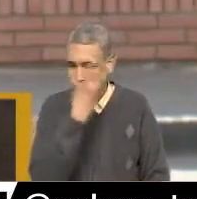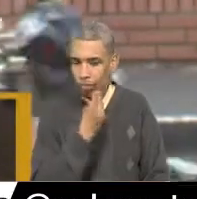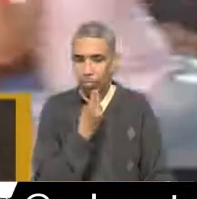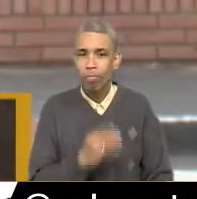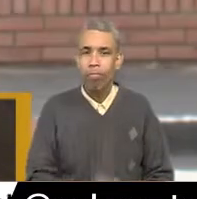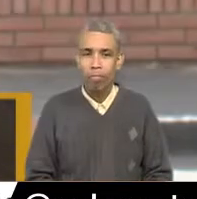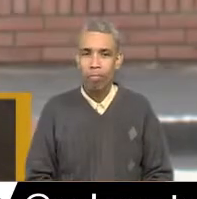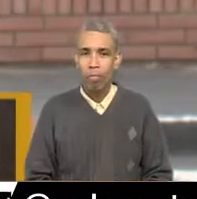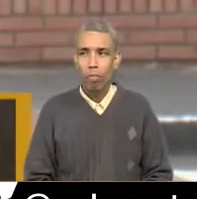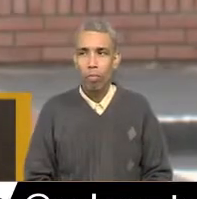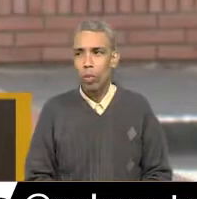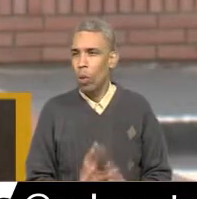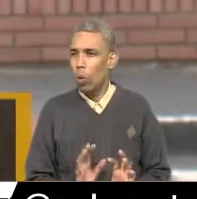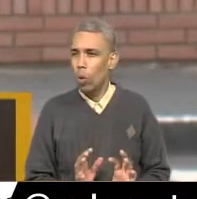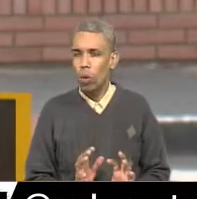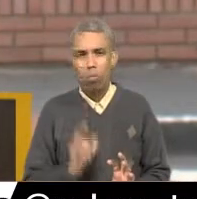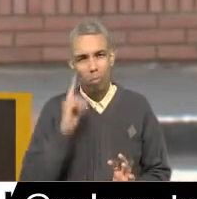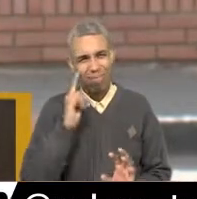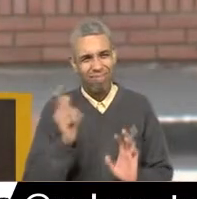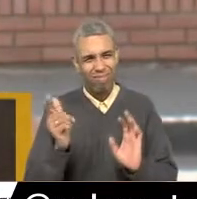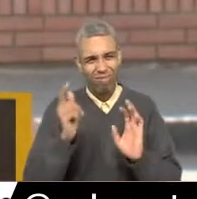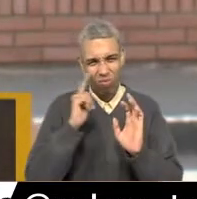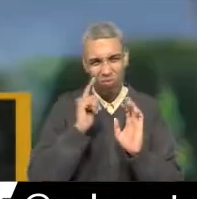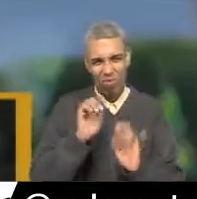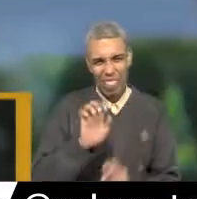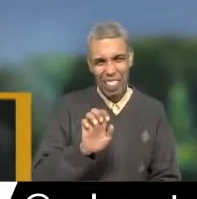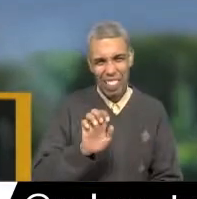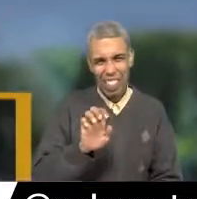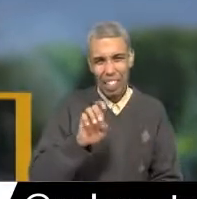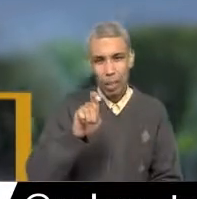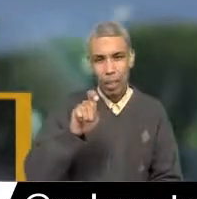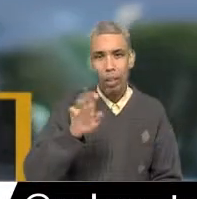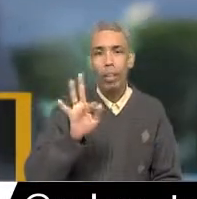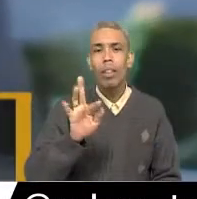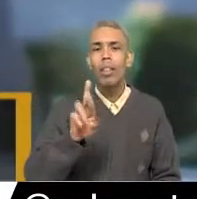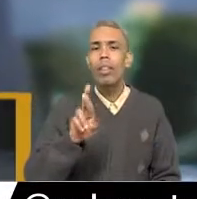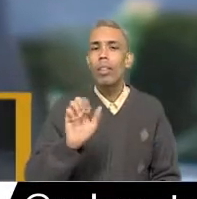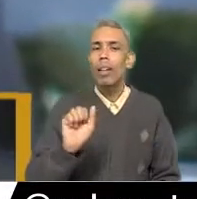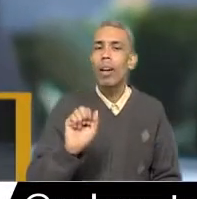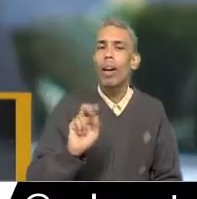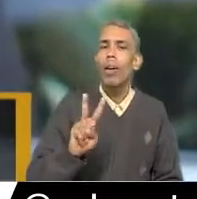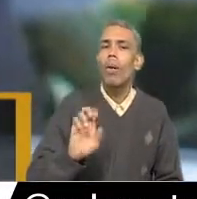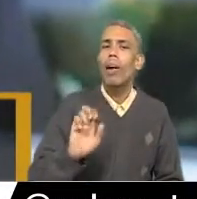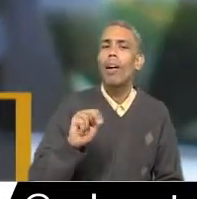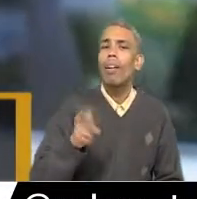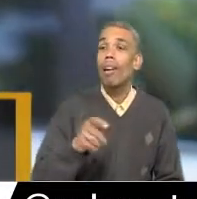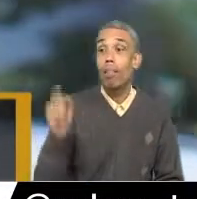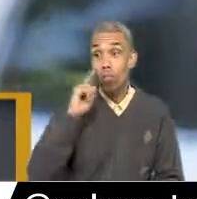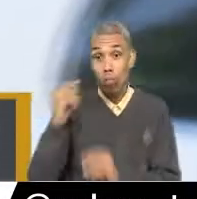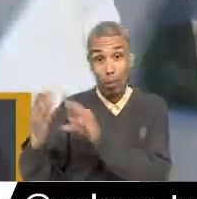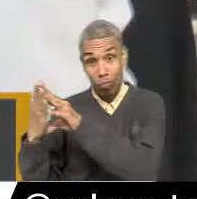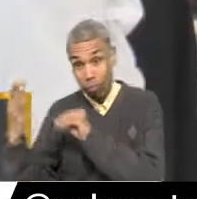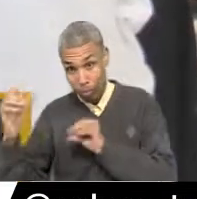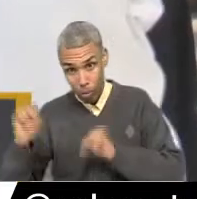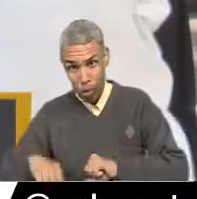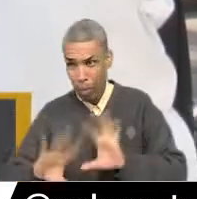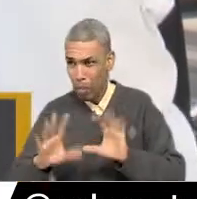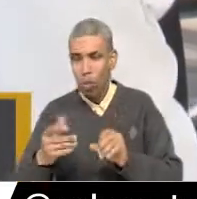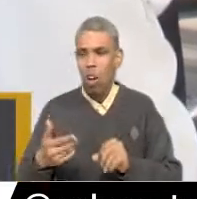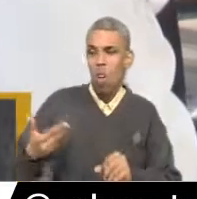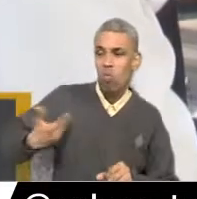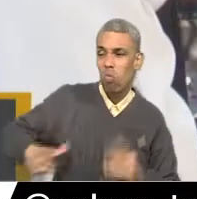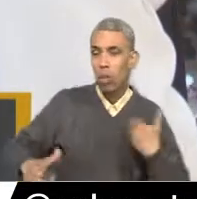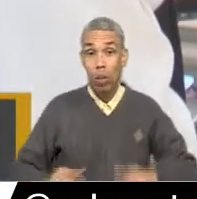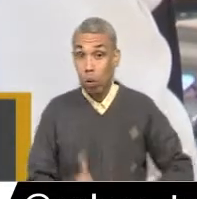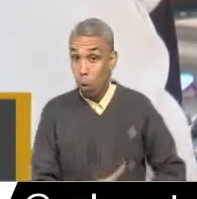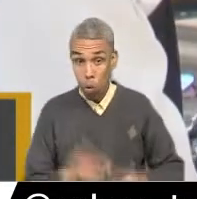llama Extravaganza, ¿sí? La gran pasarela. Esta actividad no permitirá la exclusión en ningún sentido, ya que participarán modelos